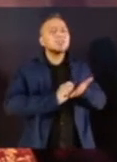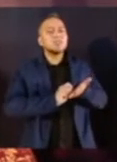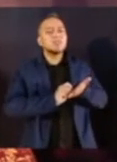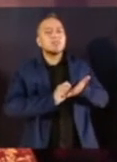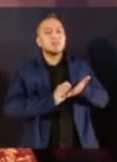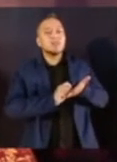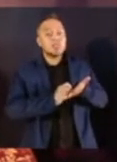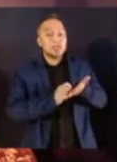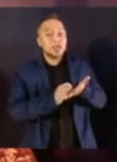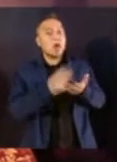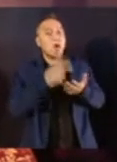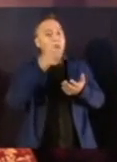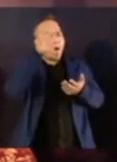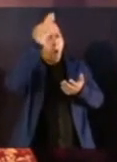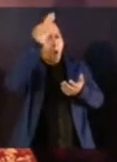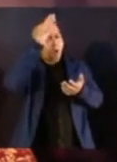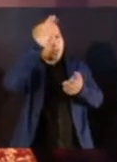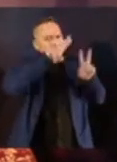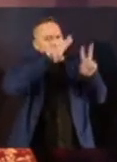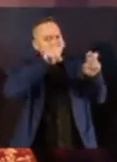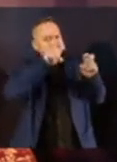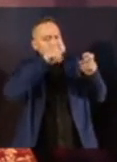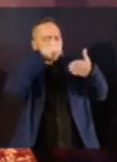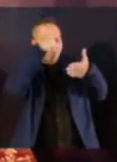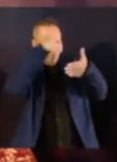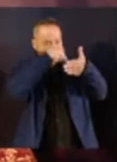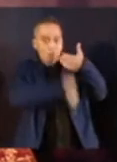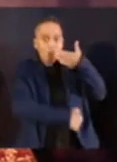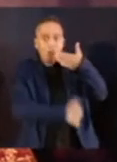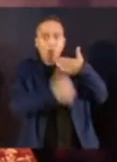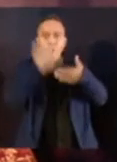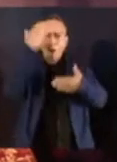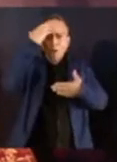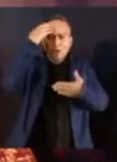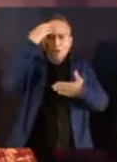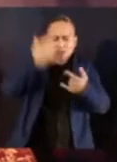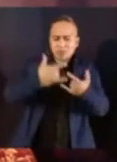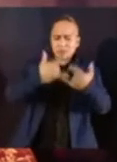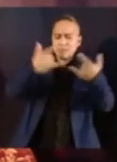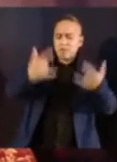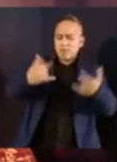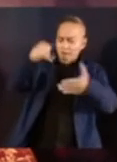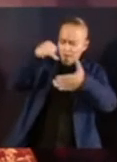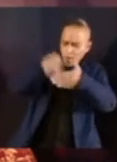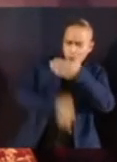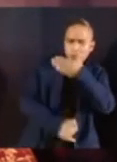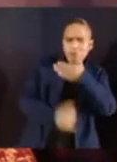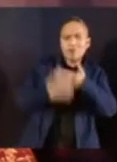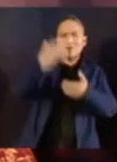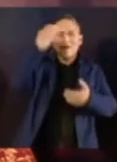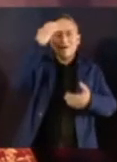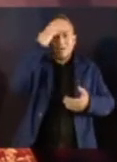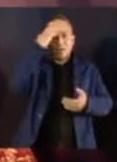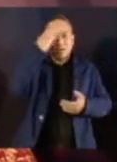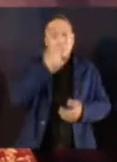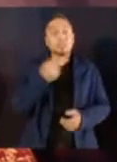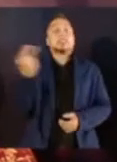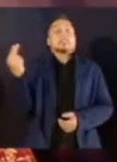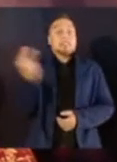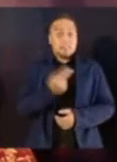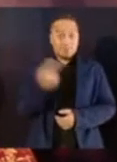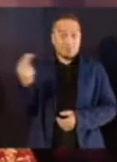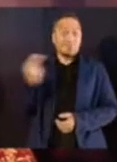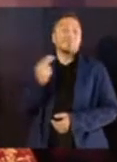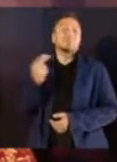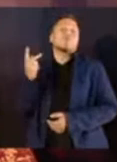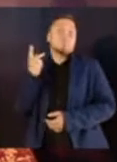personas adentradas en el mundo de las ideas, de la historia, etcétera, deben involucrarse en la